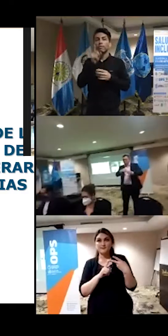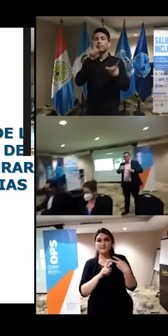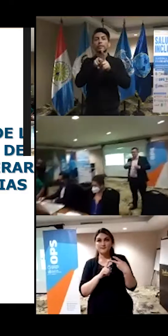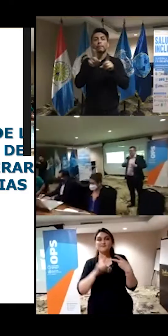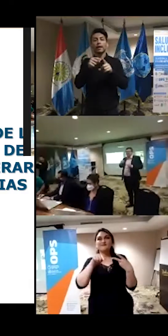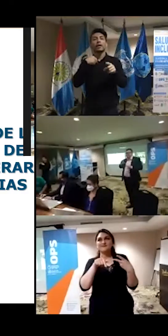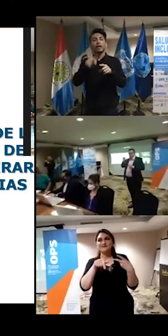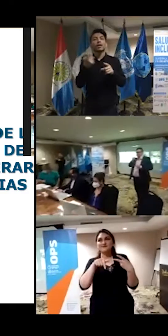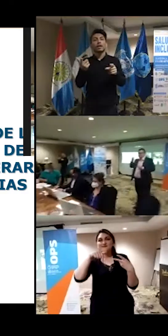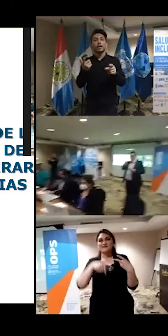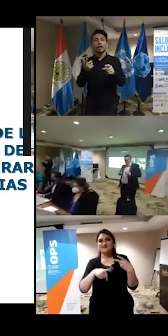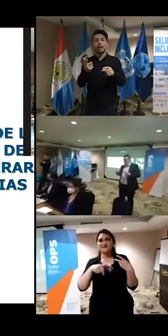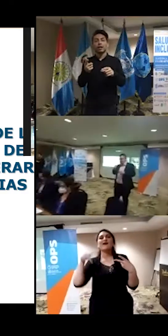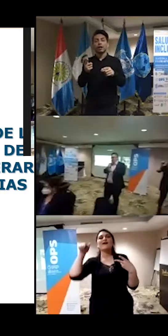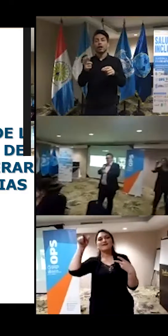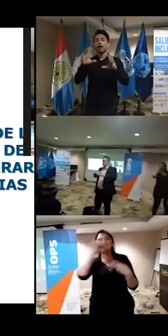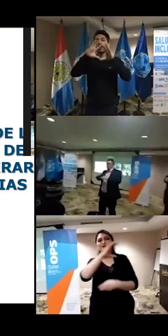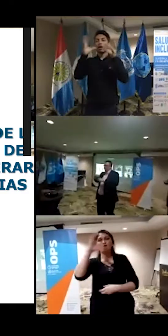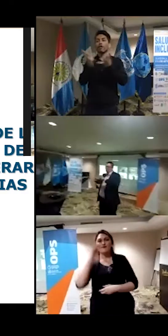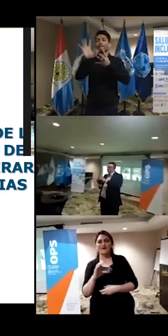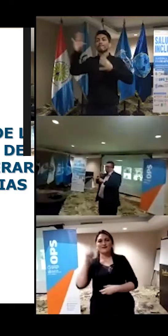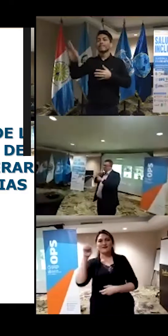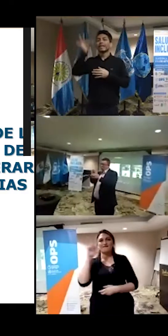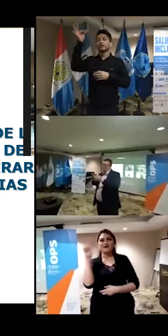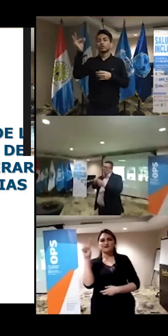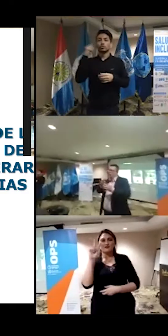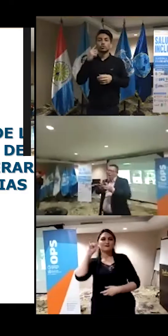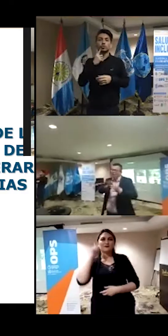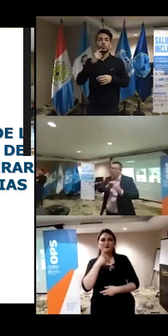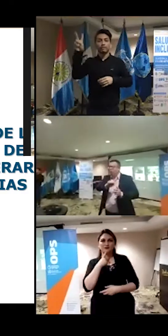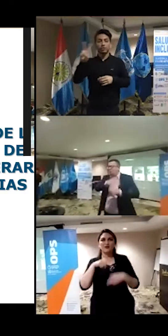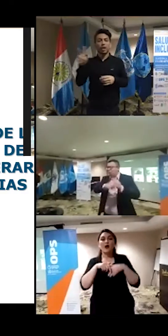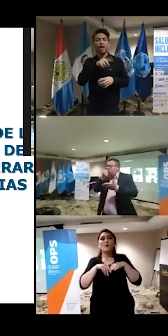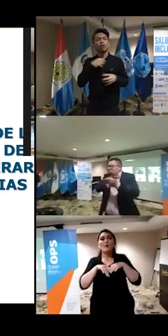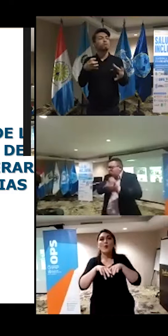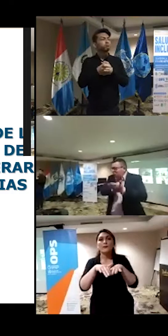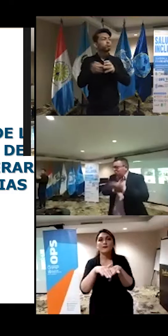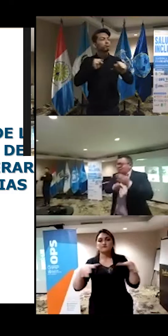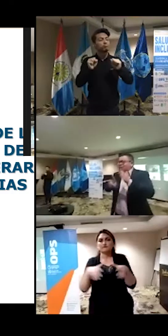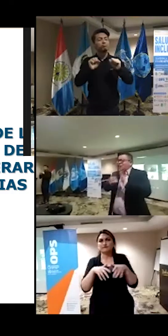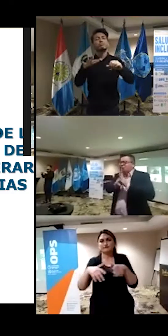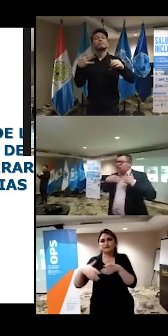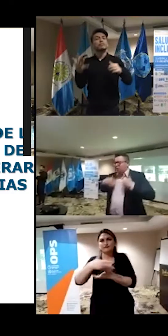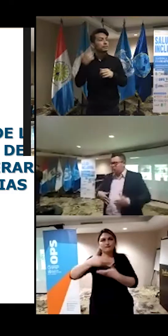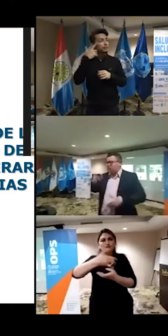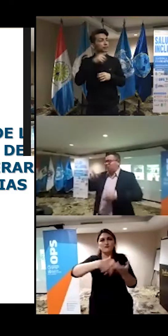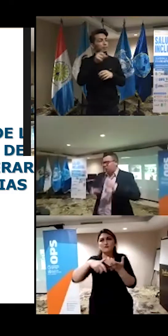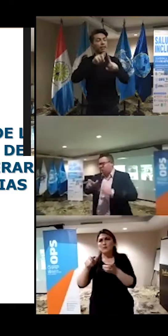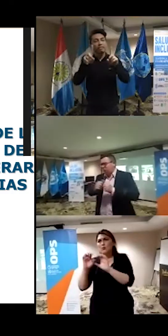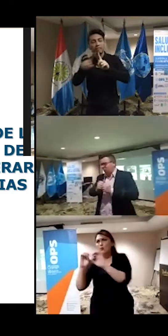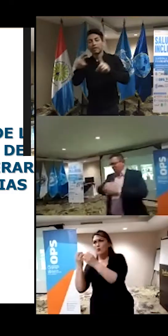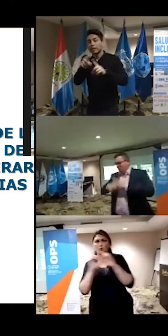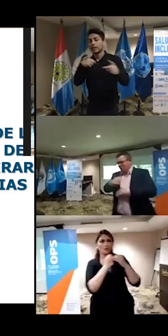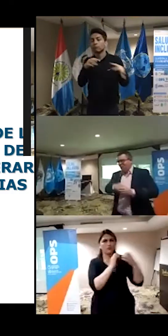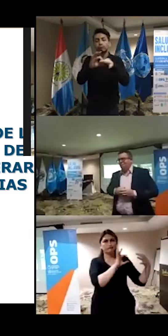la Confederación Sordos de Venezuela, un poco el trabajo que realizo. Es un movimiento que trabaja, por supuesto, con diferentes aliados en Venezuela